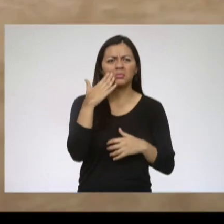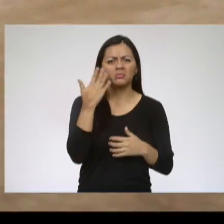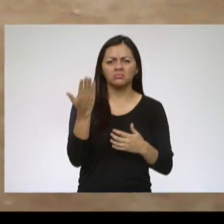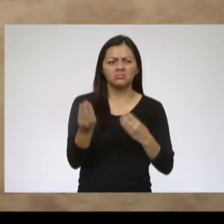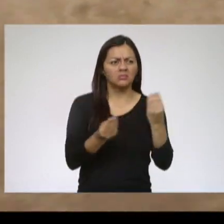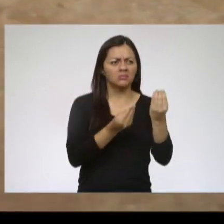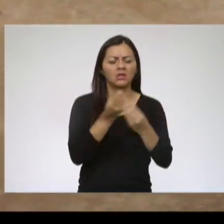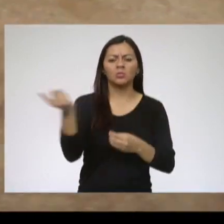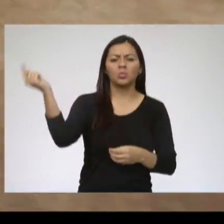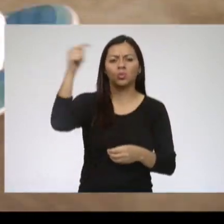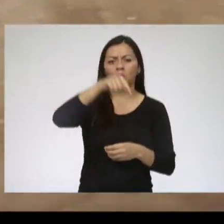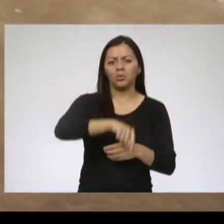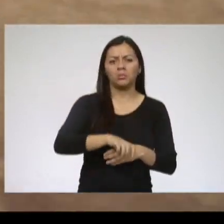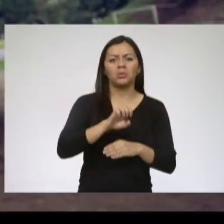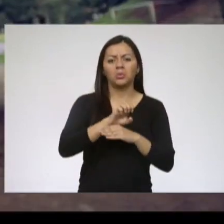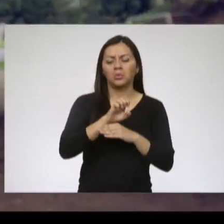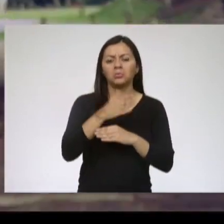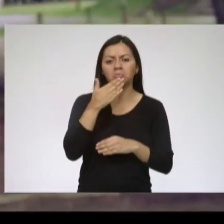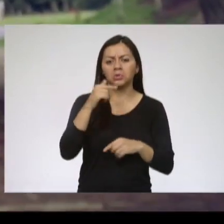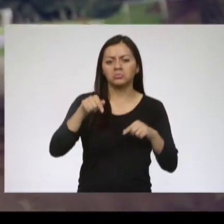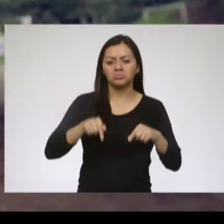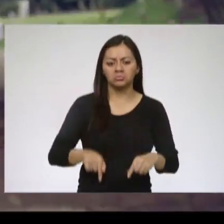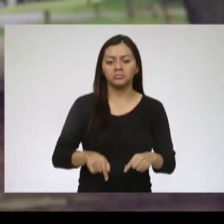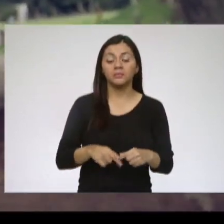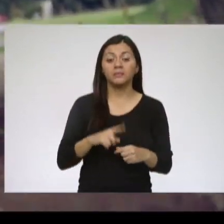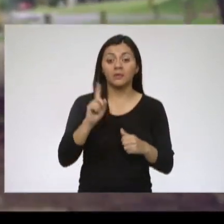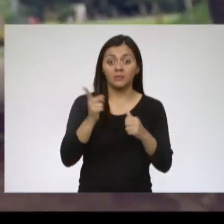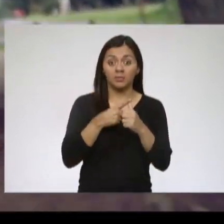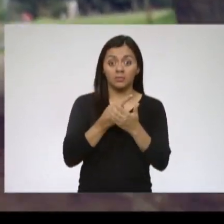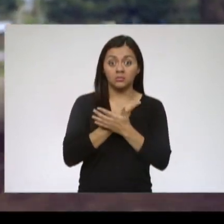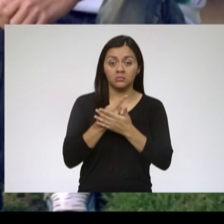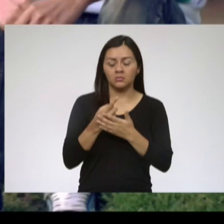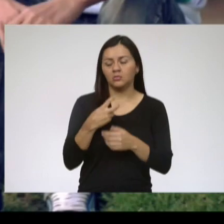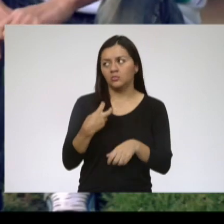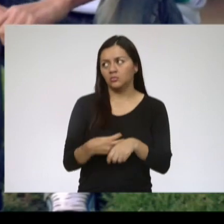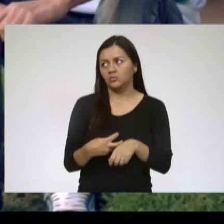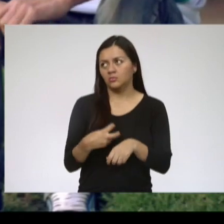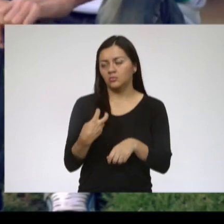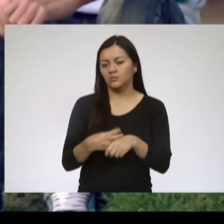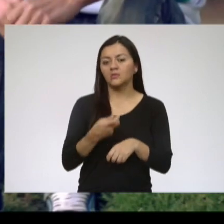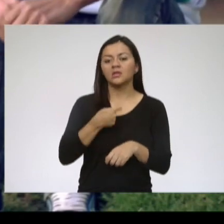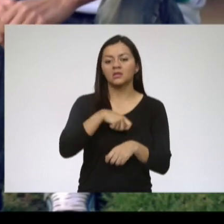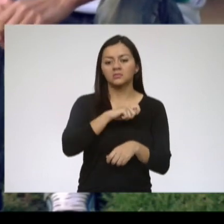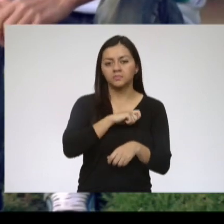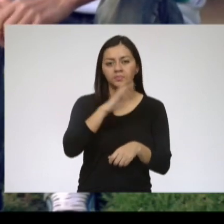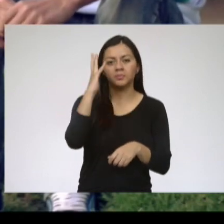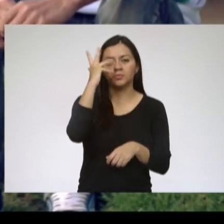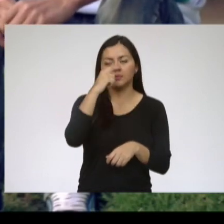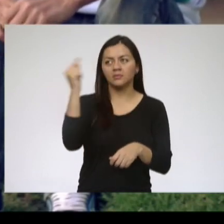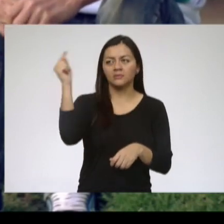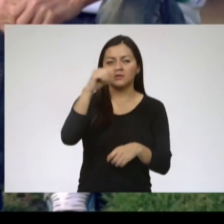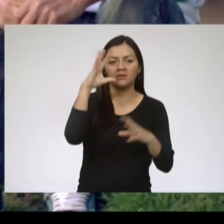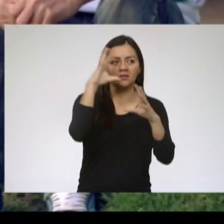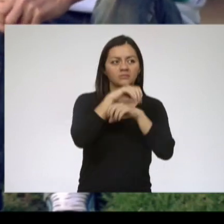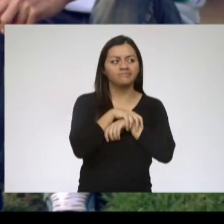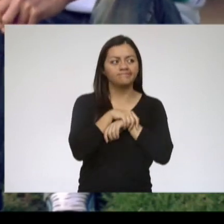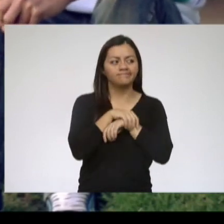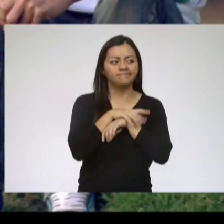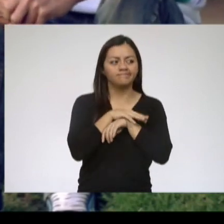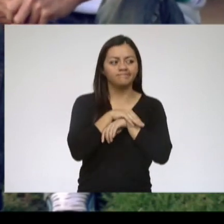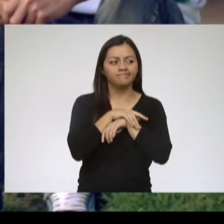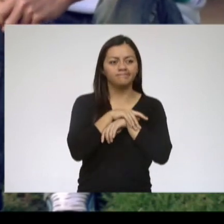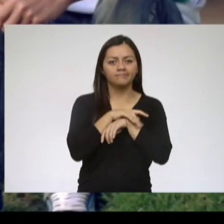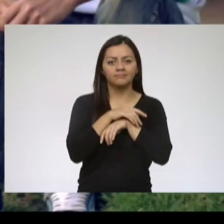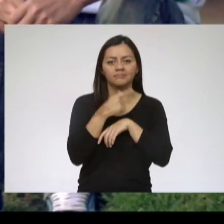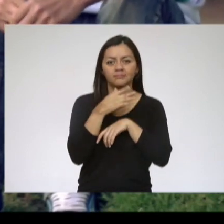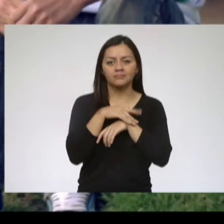venir aquí a Ecuador y no viajar a otro país. La primera semana me costó mucho. Echaba de menos España. Llegaba la noche y como que se me venía el mundo